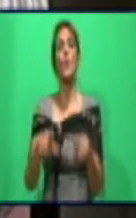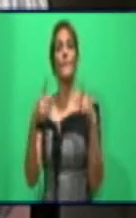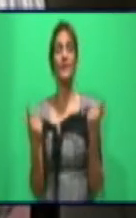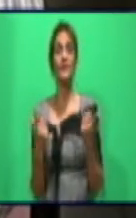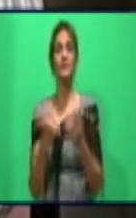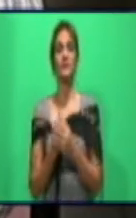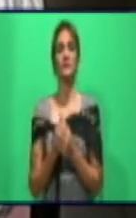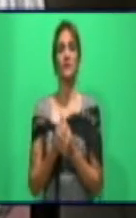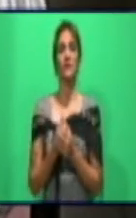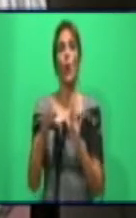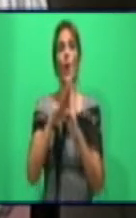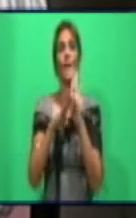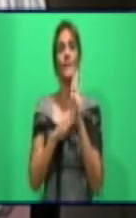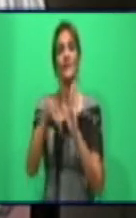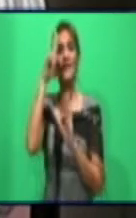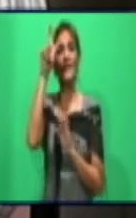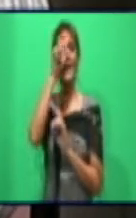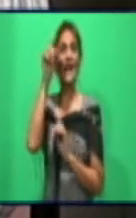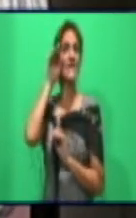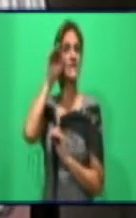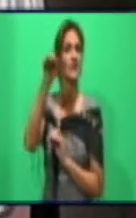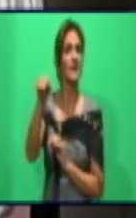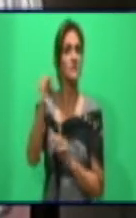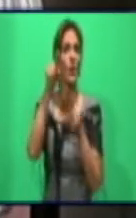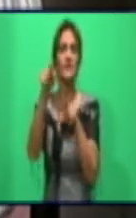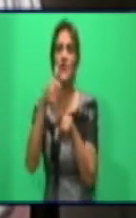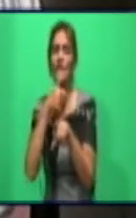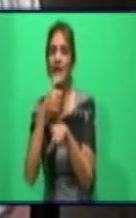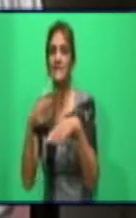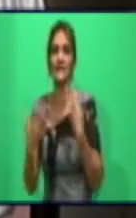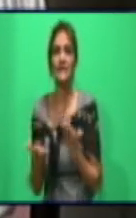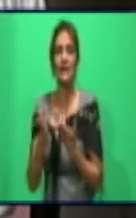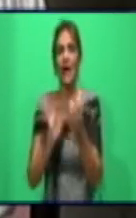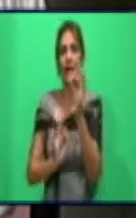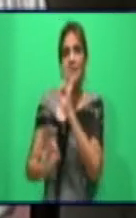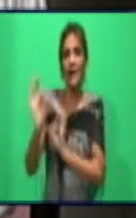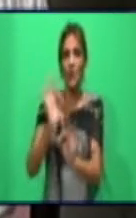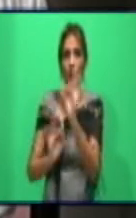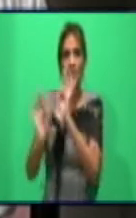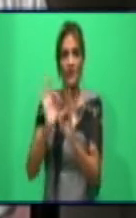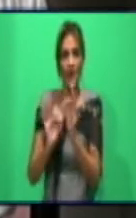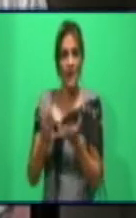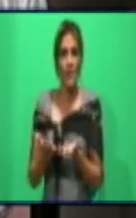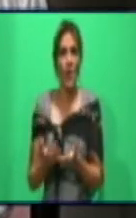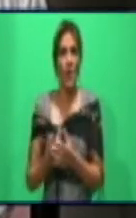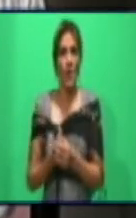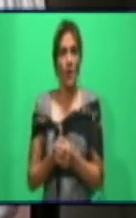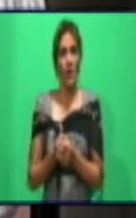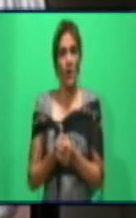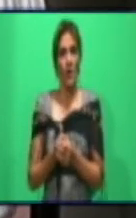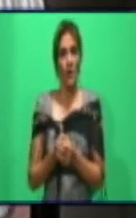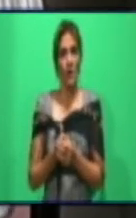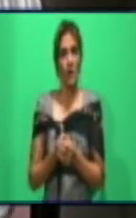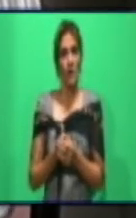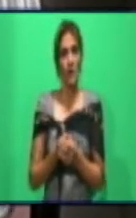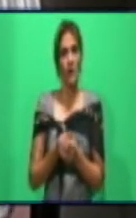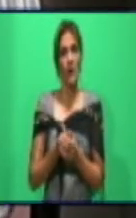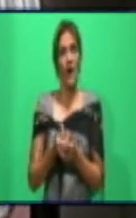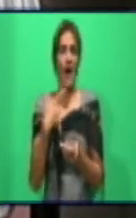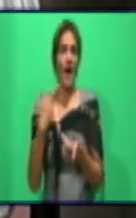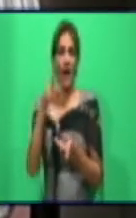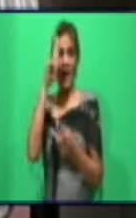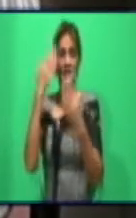ingreso que esto facilita que nosotros protejamos al agua a nuestra salud al azhar nuestra salud y ahora de nuestros familiares